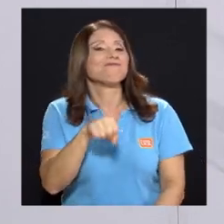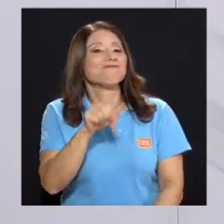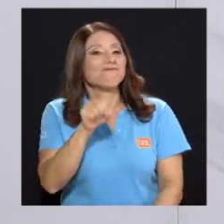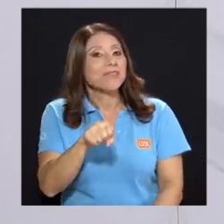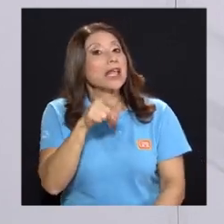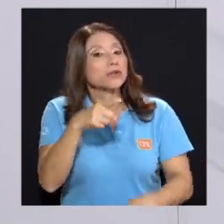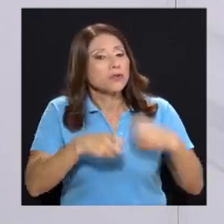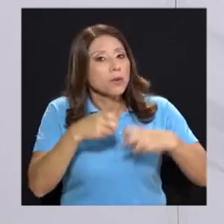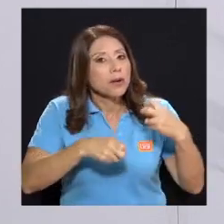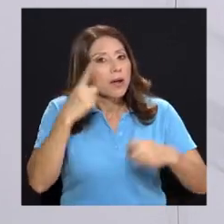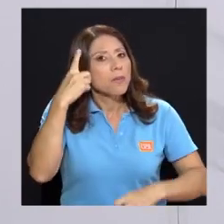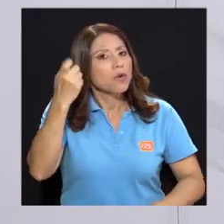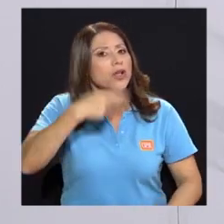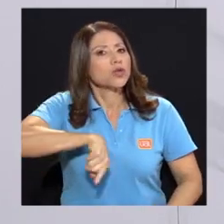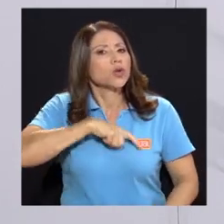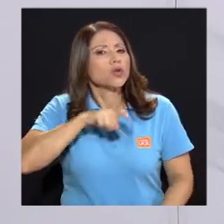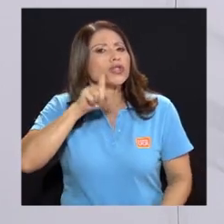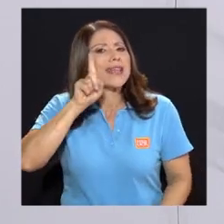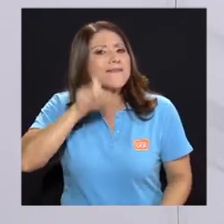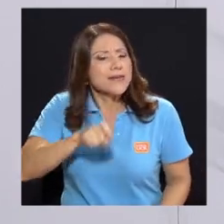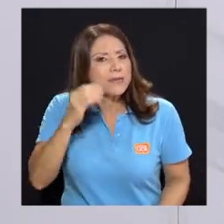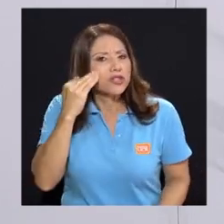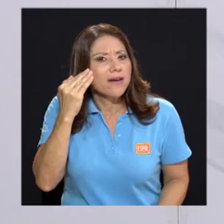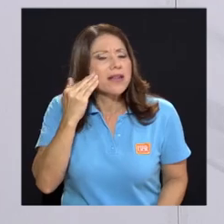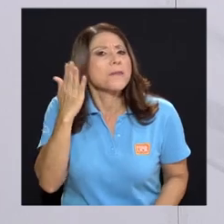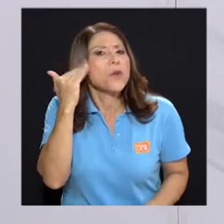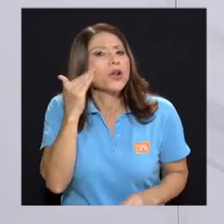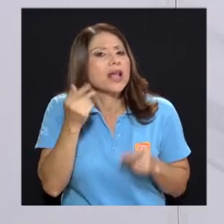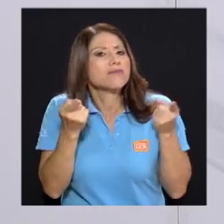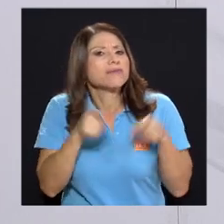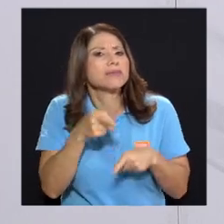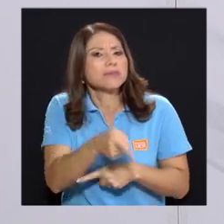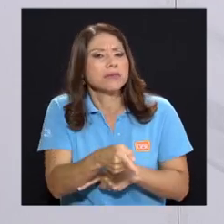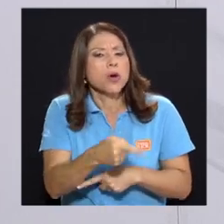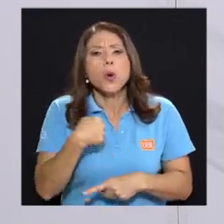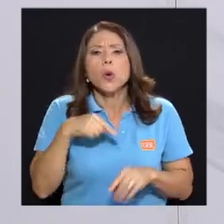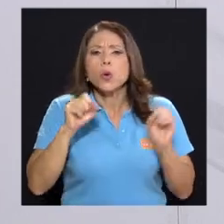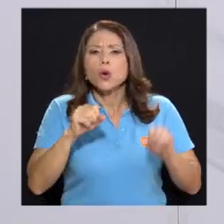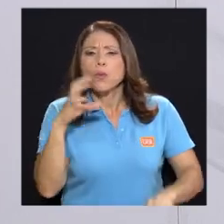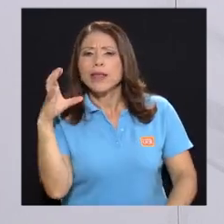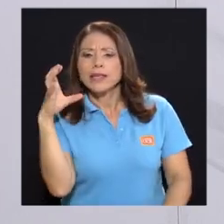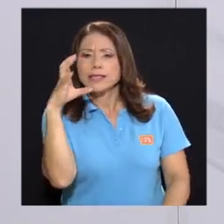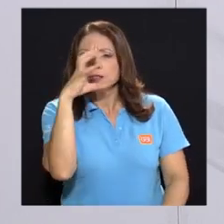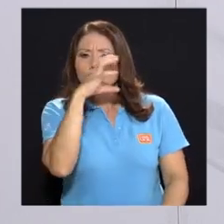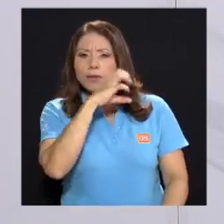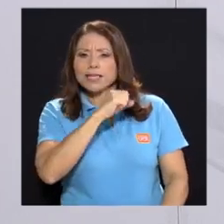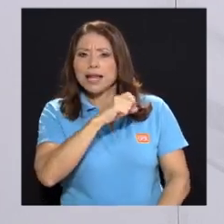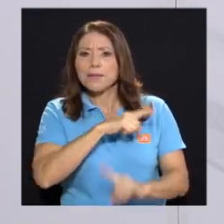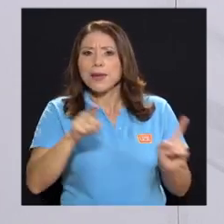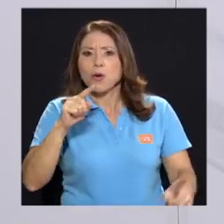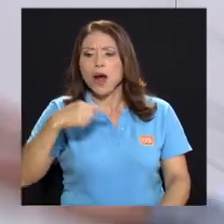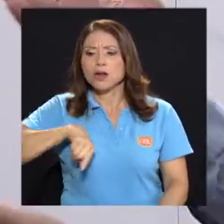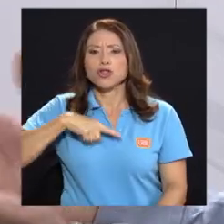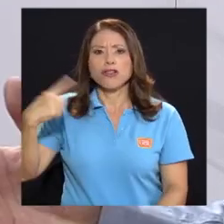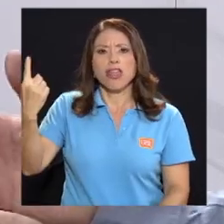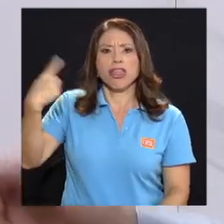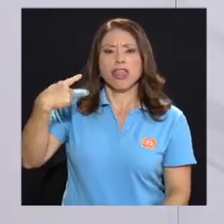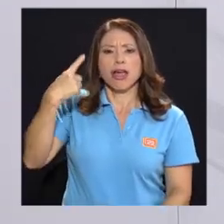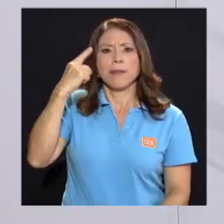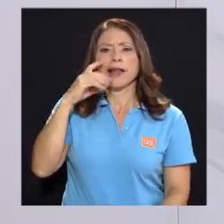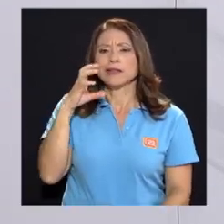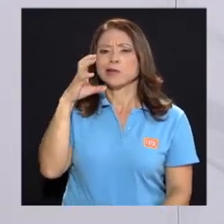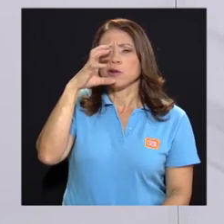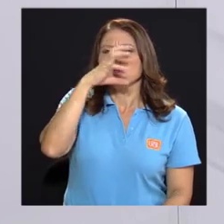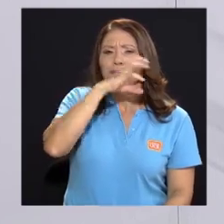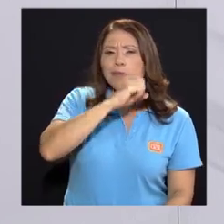aún no puede tener sospechas pero repito no nos dieron un mandato para que ustedes sospeche no dieron mandato porque